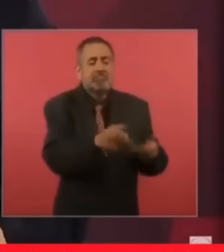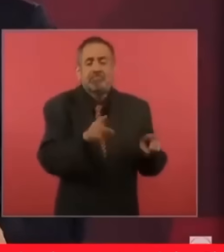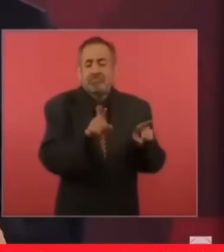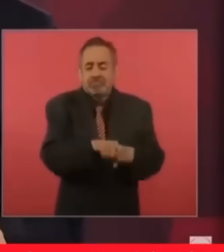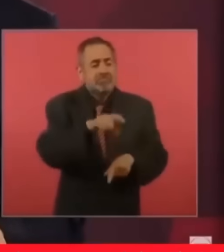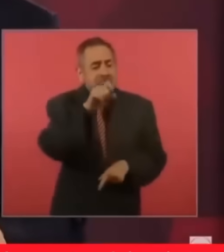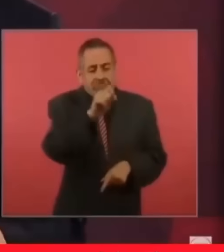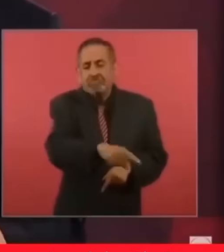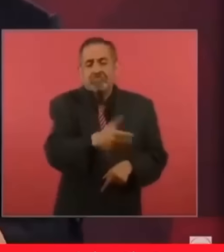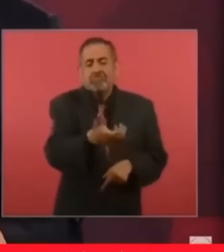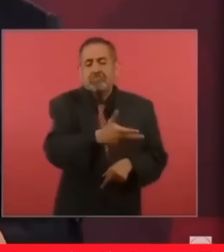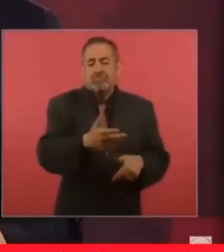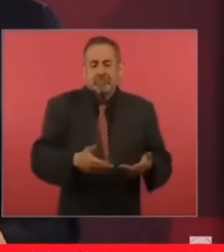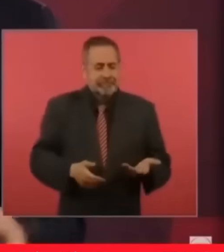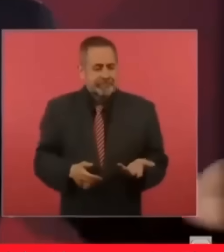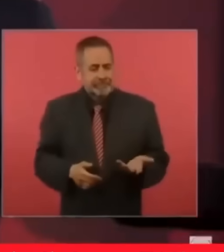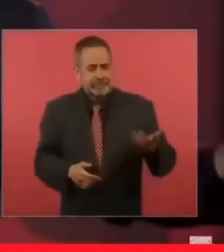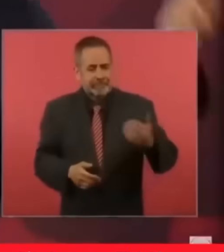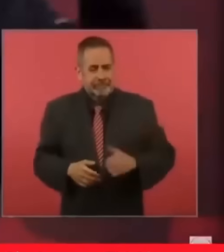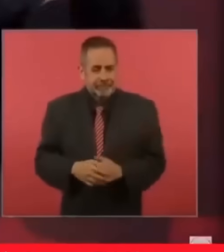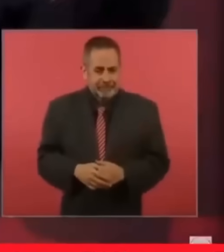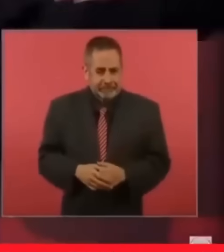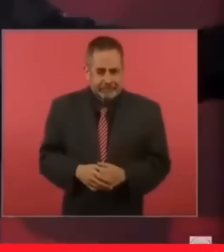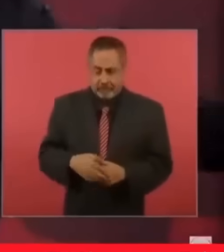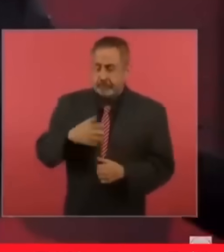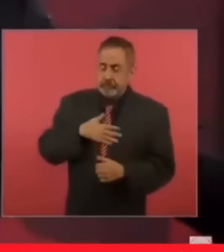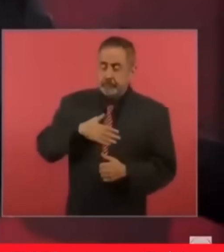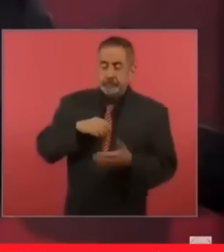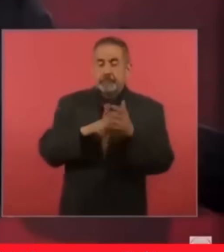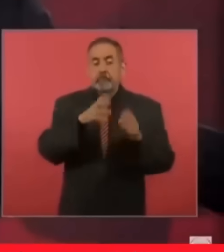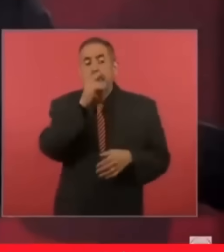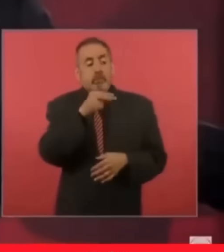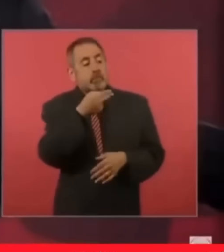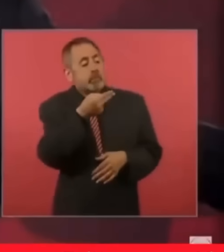Ya de repente no puedo mencionar a las personas.